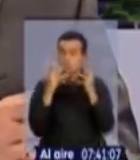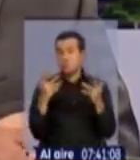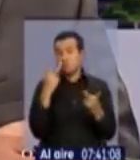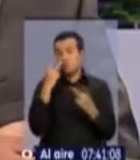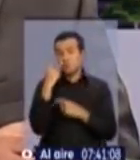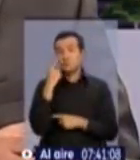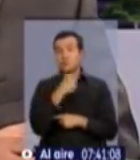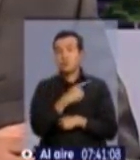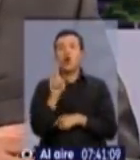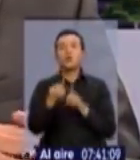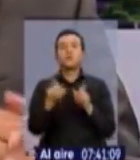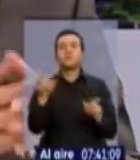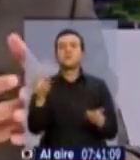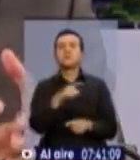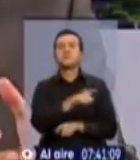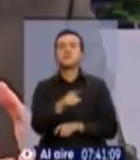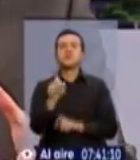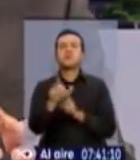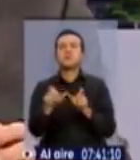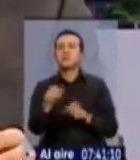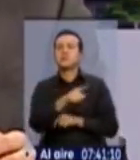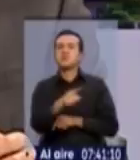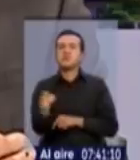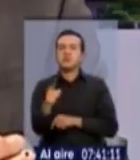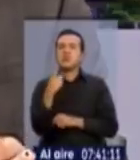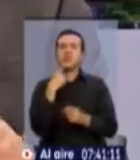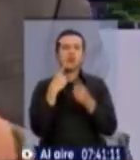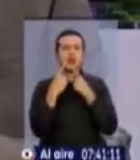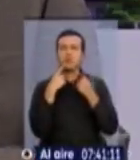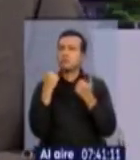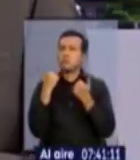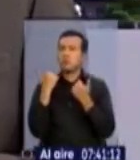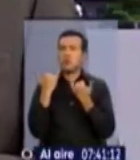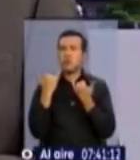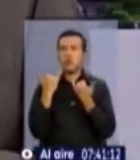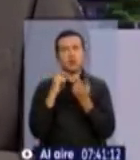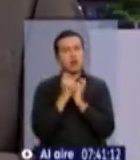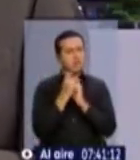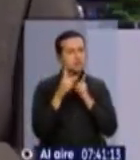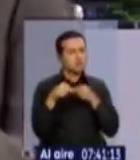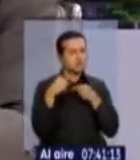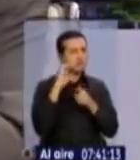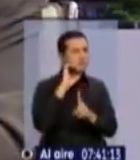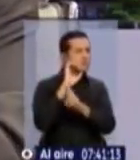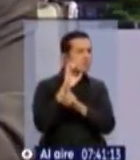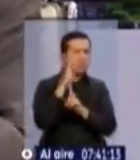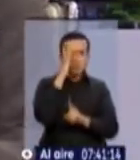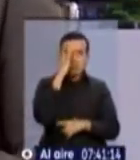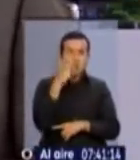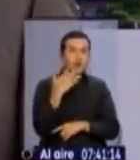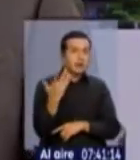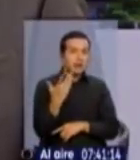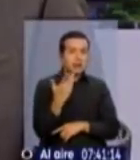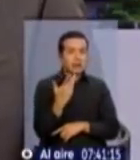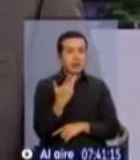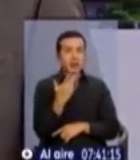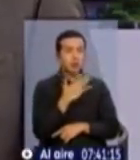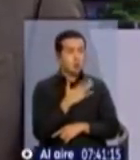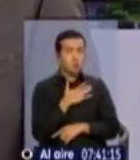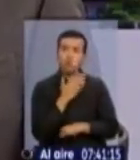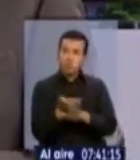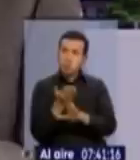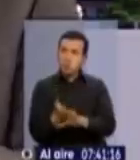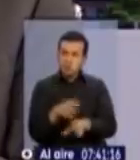estaban absolutamente favorables con el diálogo hoy están críticos al diálogo porque porque nos ven viste reflejadas todas sus expectativas es